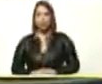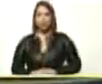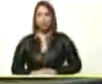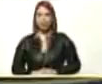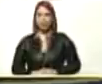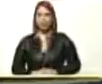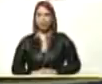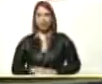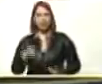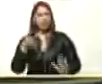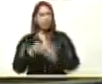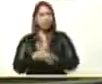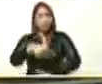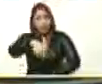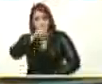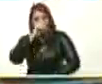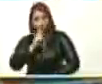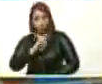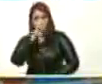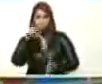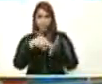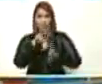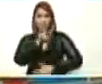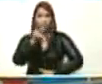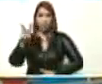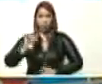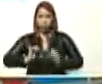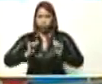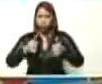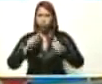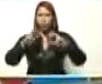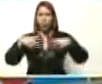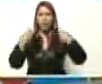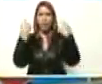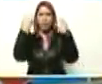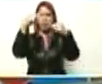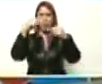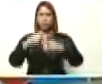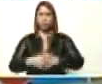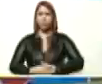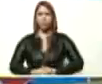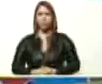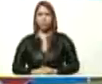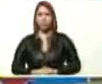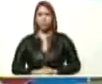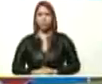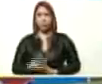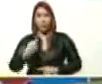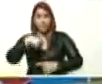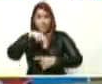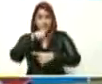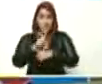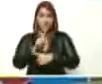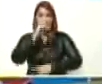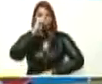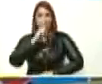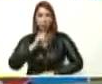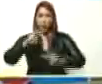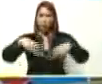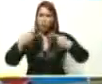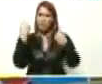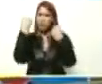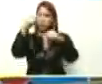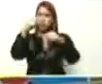Se trata, de que este año, dos mil veintidós, arranca una nueva etapa, es el primer año, de una nueva etapa,